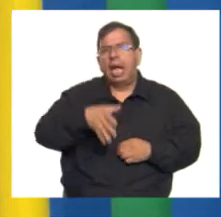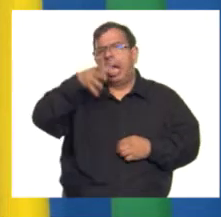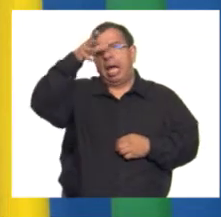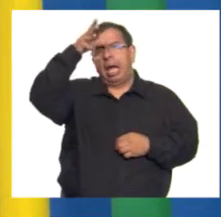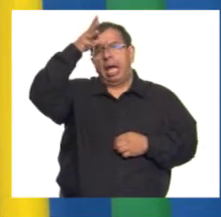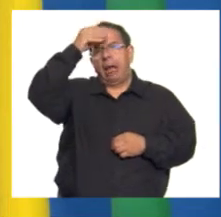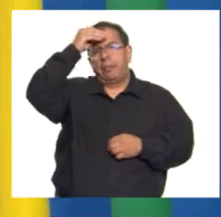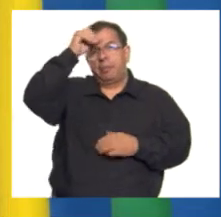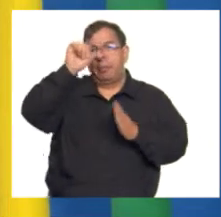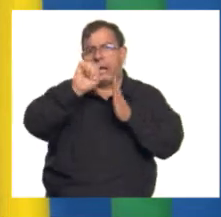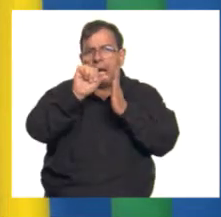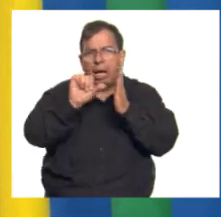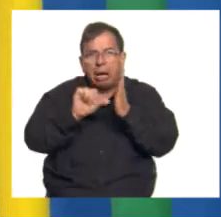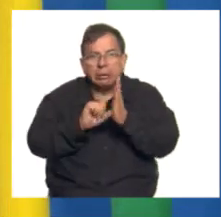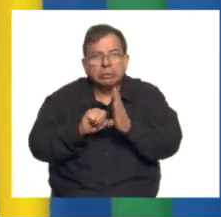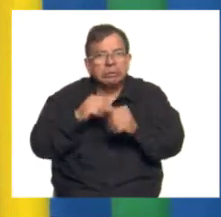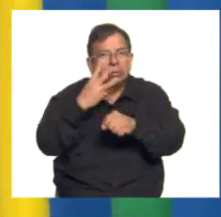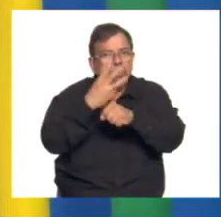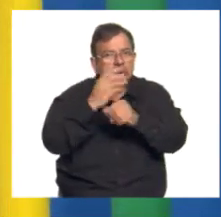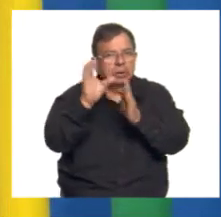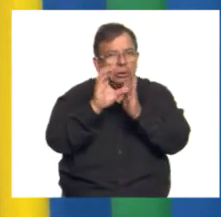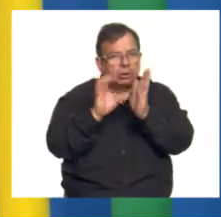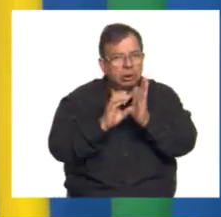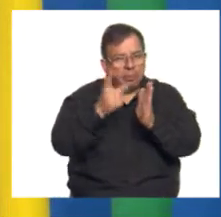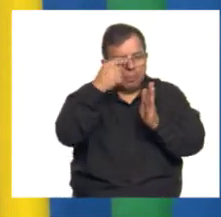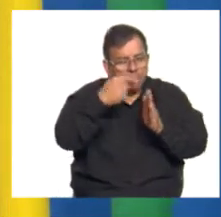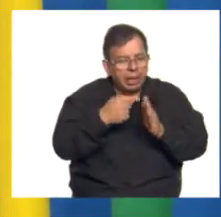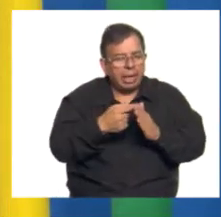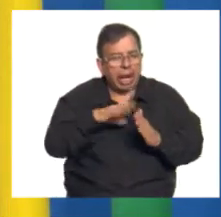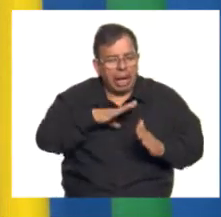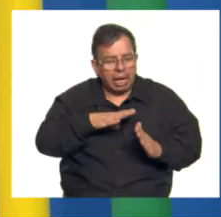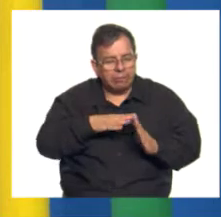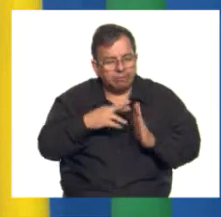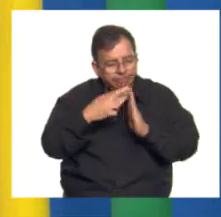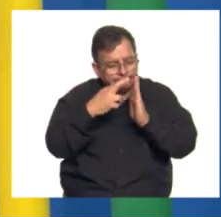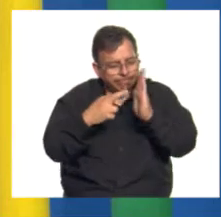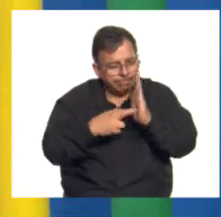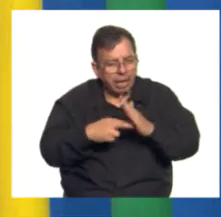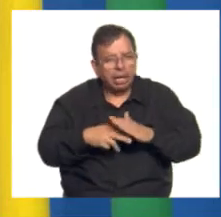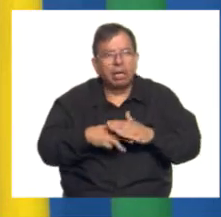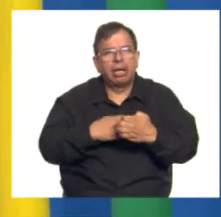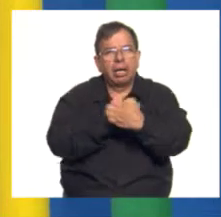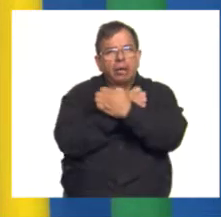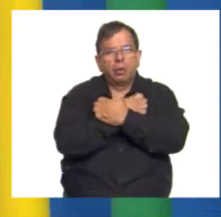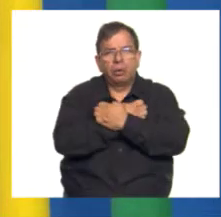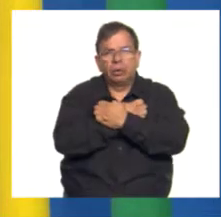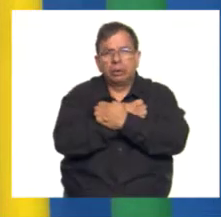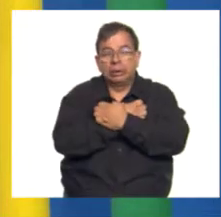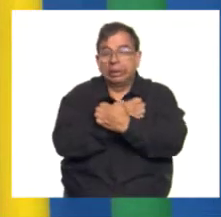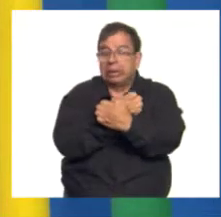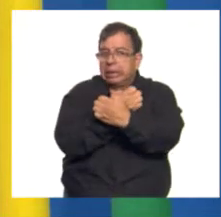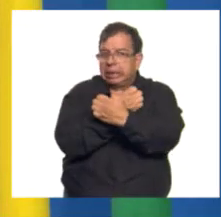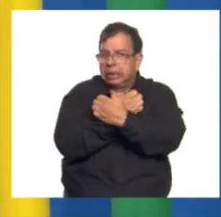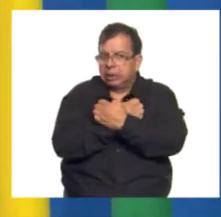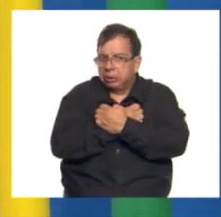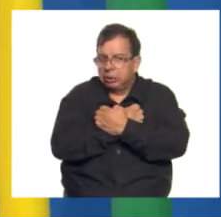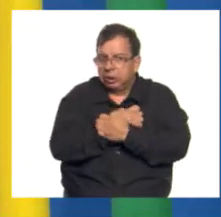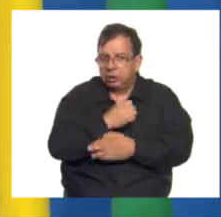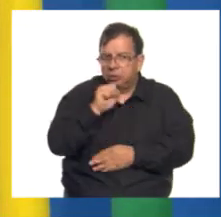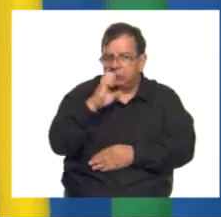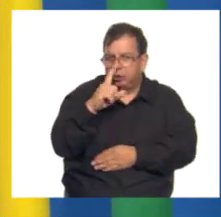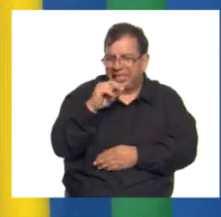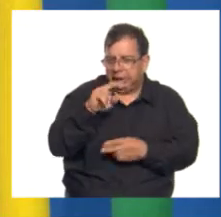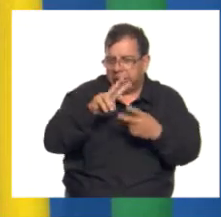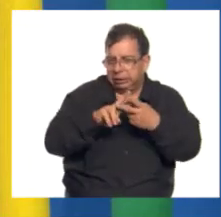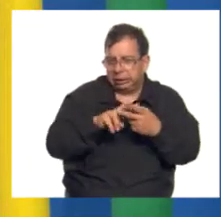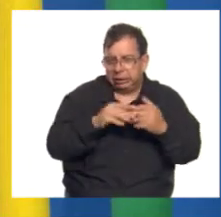importancia del artículo 3 constitucional para sentar las bases de la educación, el impacto de la educación socialista en la década